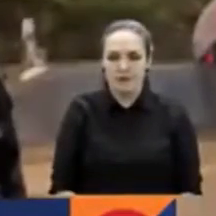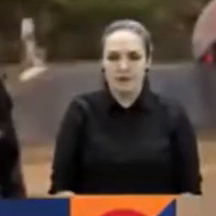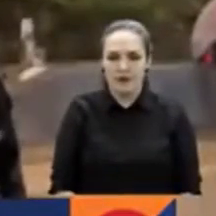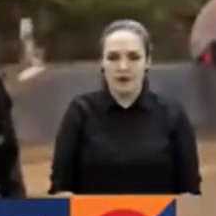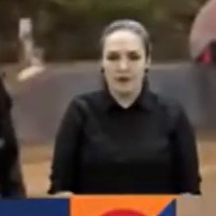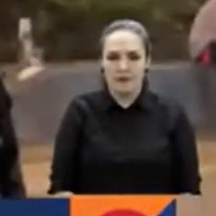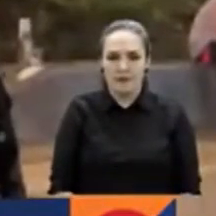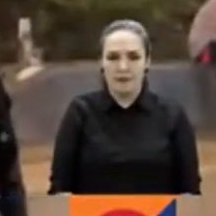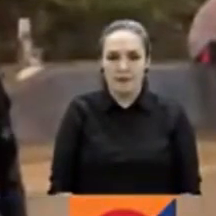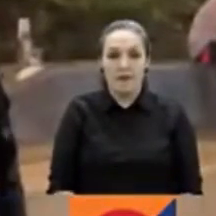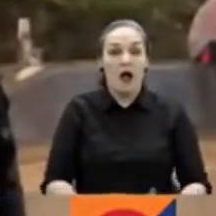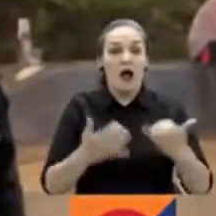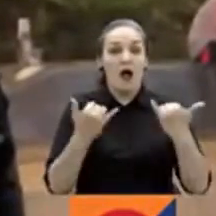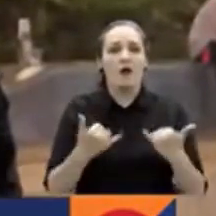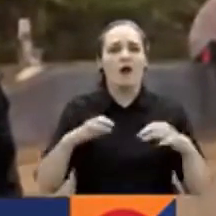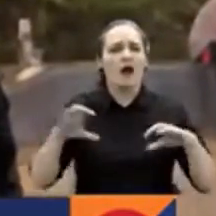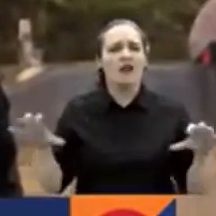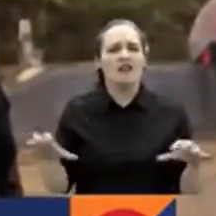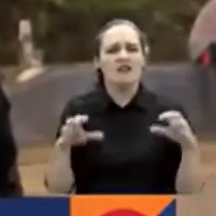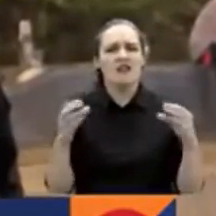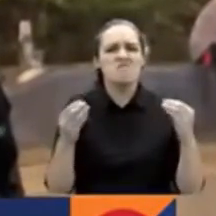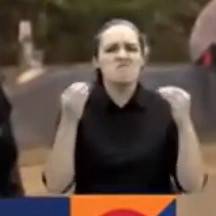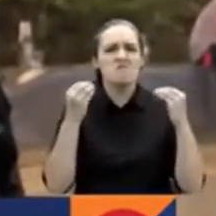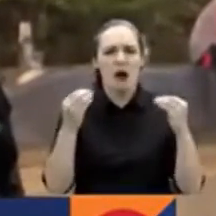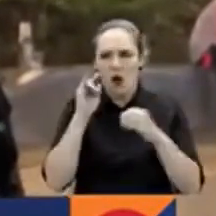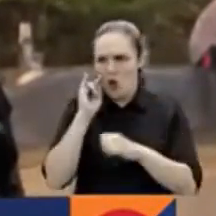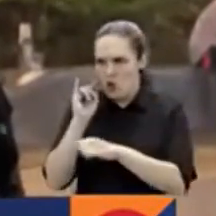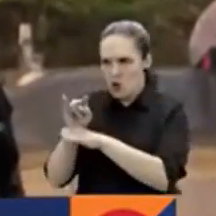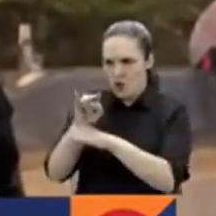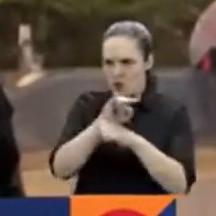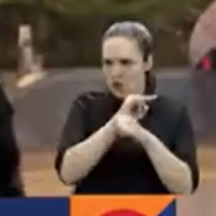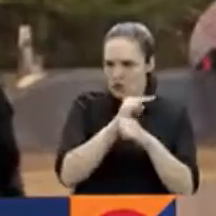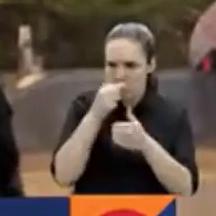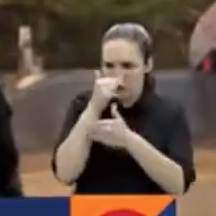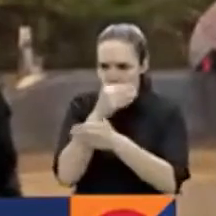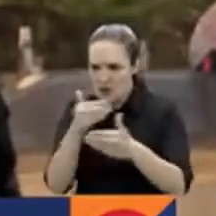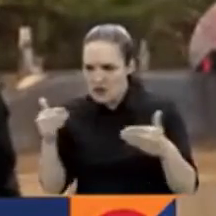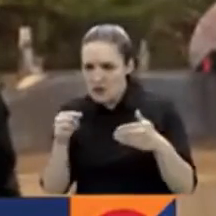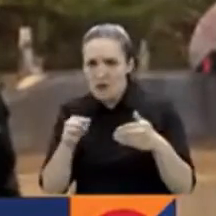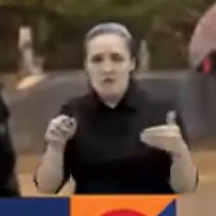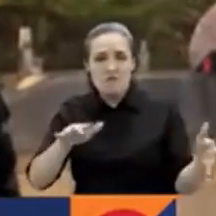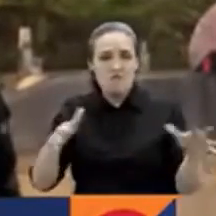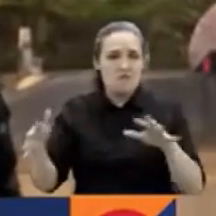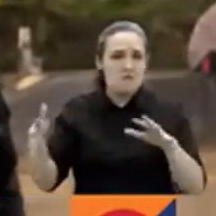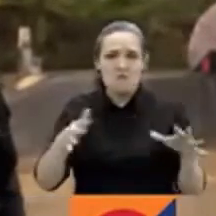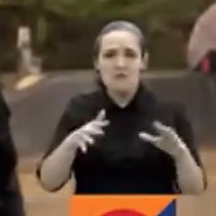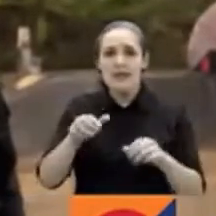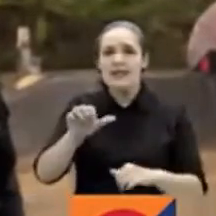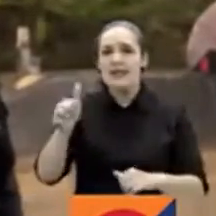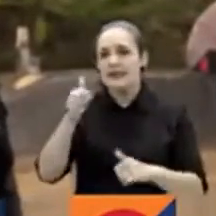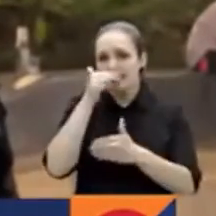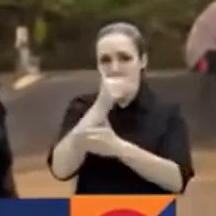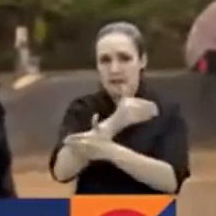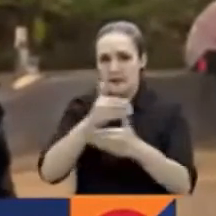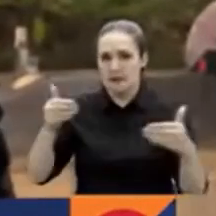Venimos haciendo actividades de control con infancia y adolescencia, donde aproximadamente llevamos más de 10 niños